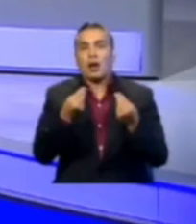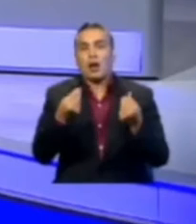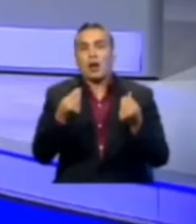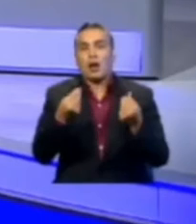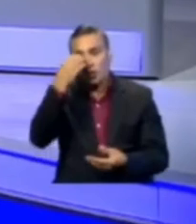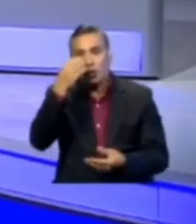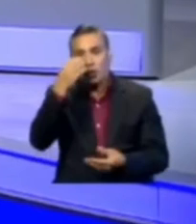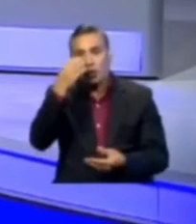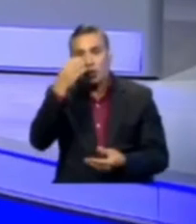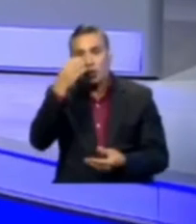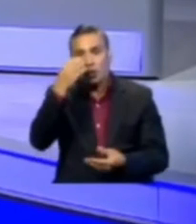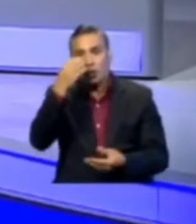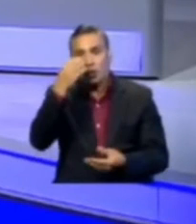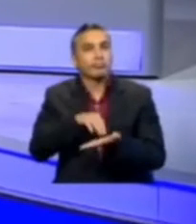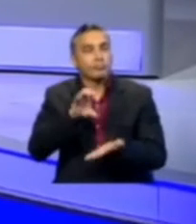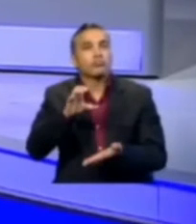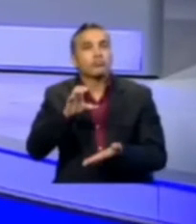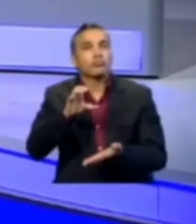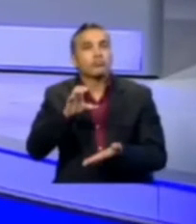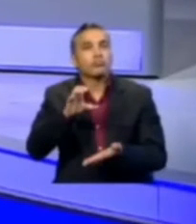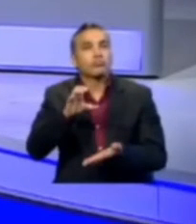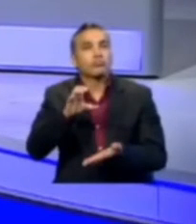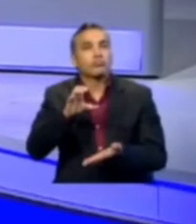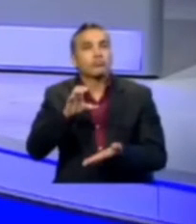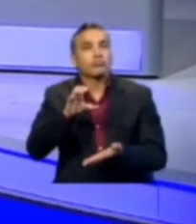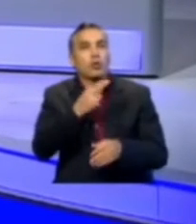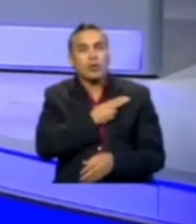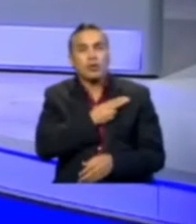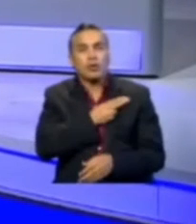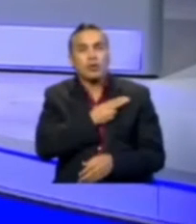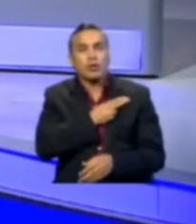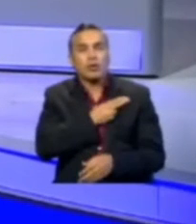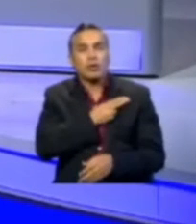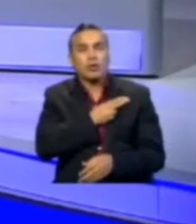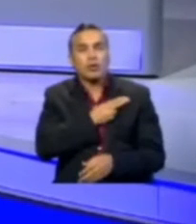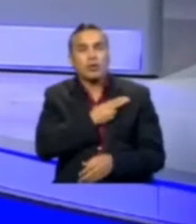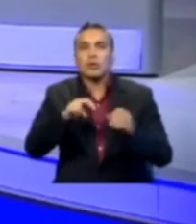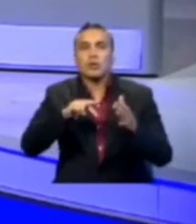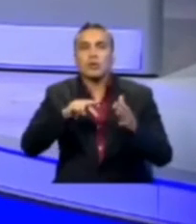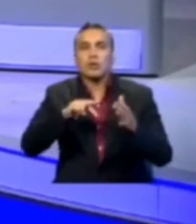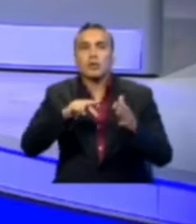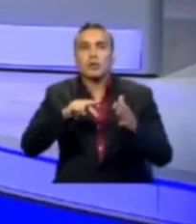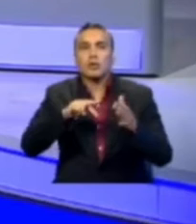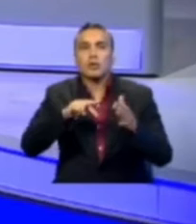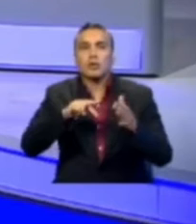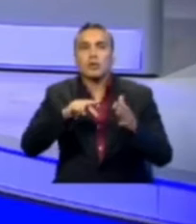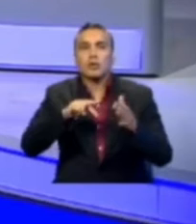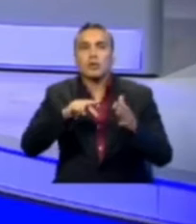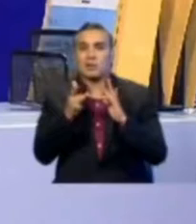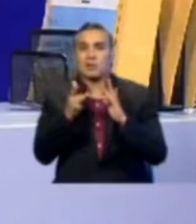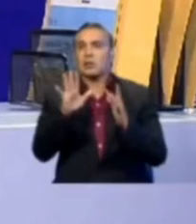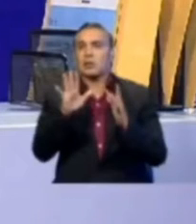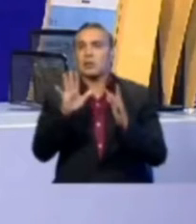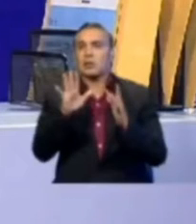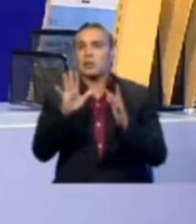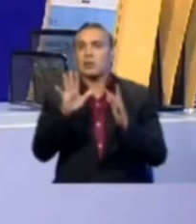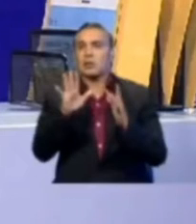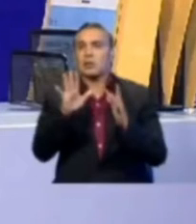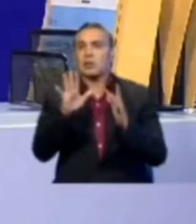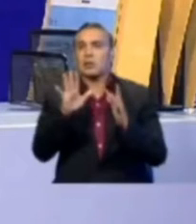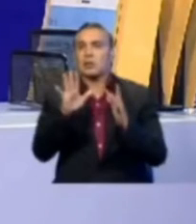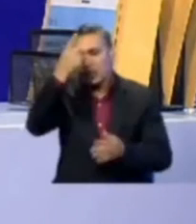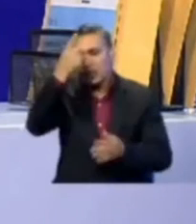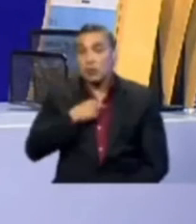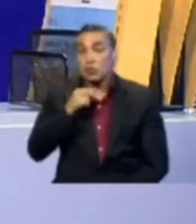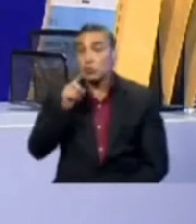educación primaria, media y superior pospandemia? ¿Y cómo mitigaría usted la brecha de conectividad entre sus estrategias? ¿Qué medidas